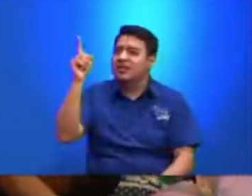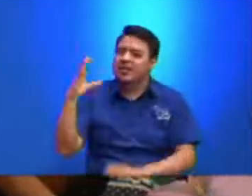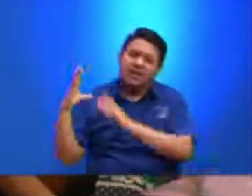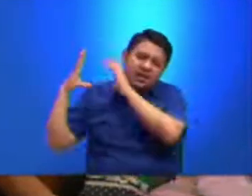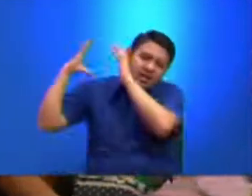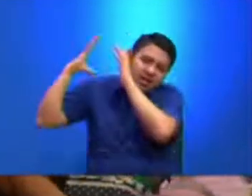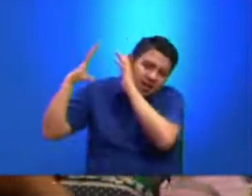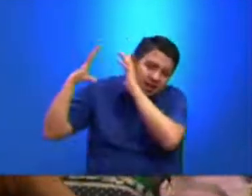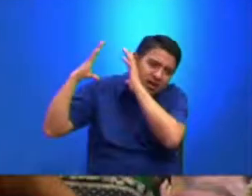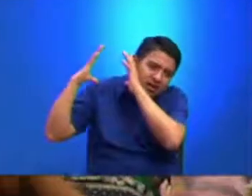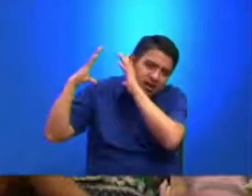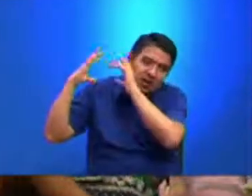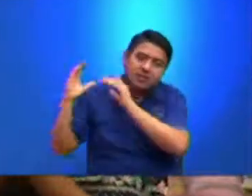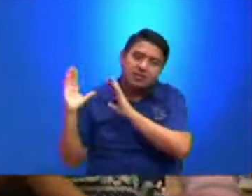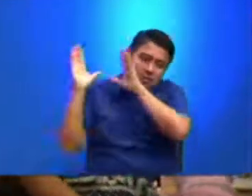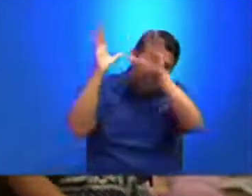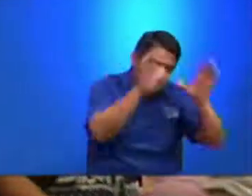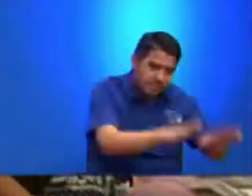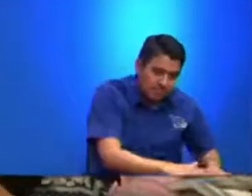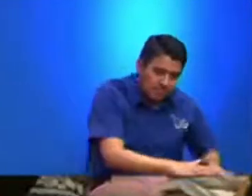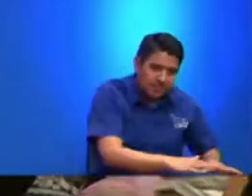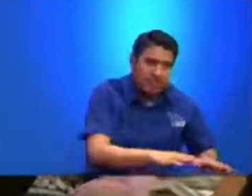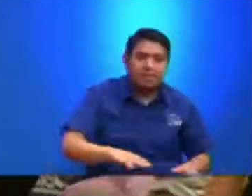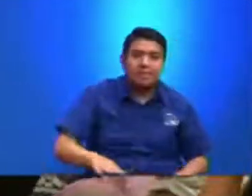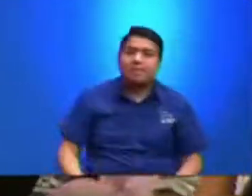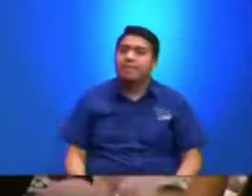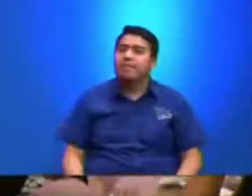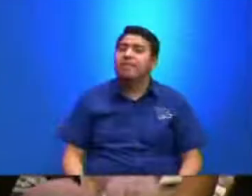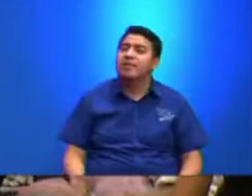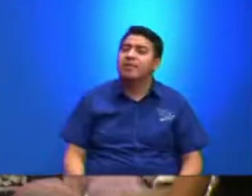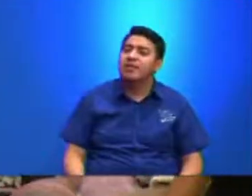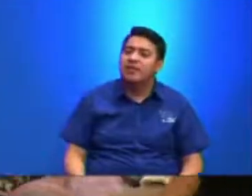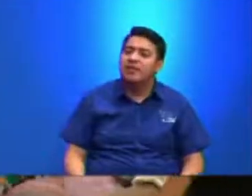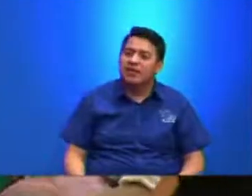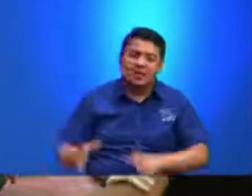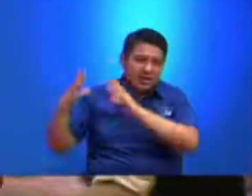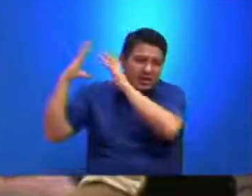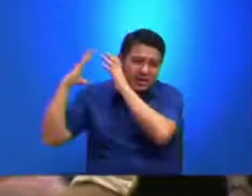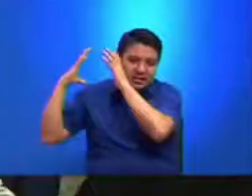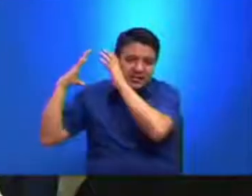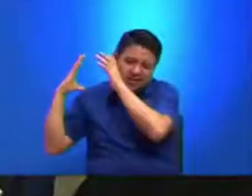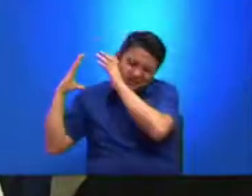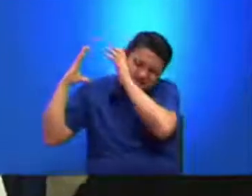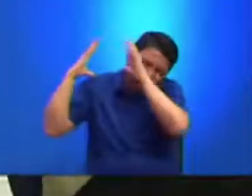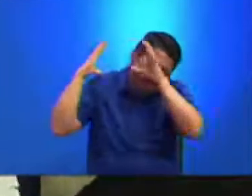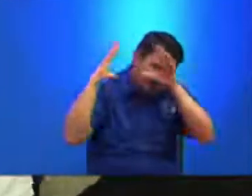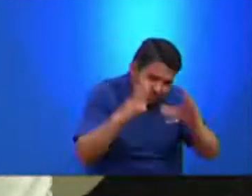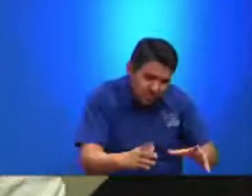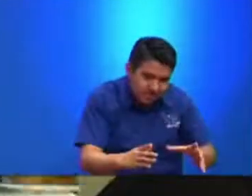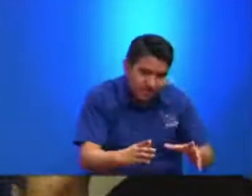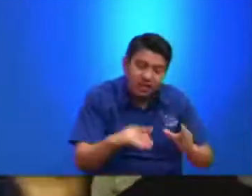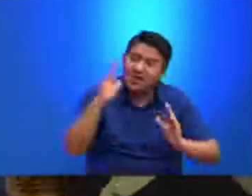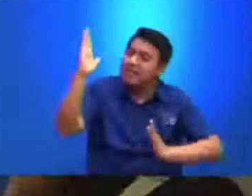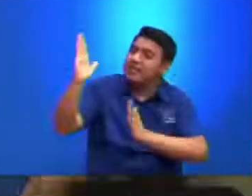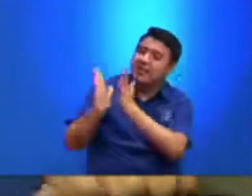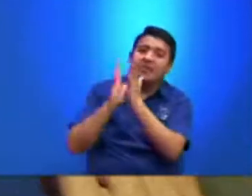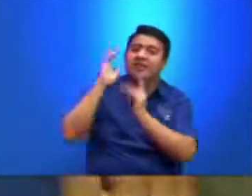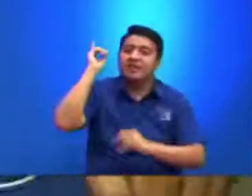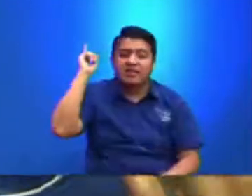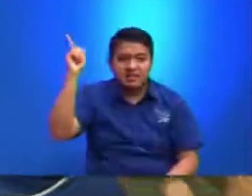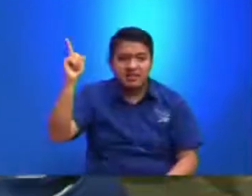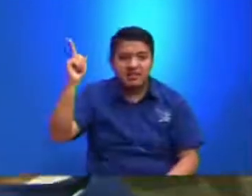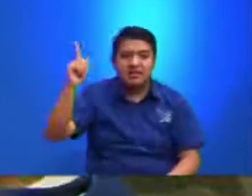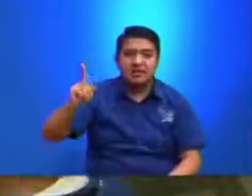a tus pies, Señor. Que puedan tirar sus cargas a tus pies, Padre Santo,